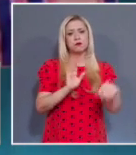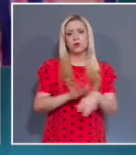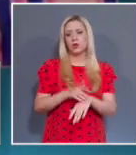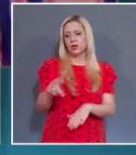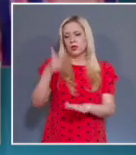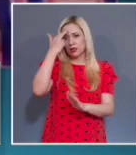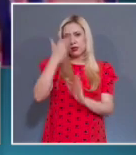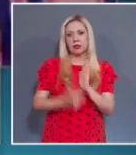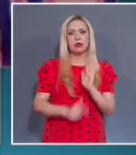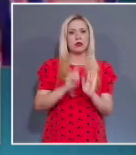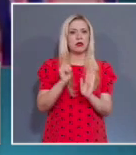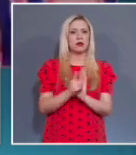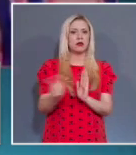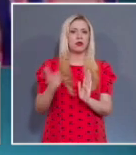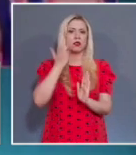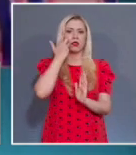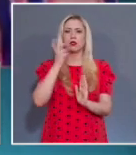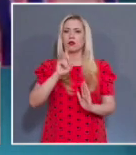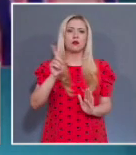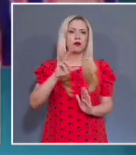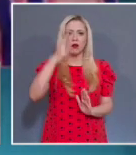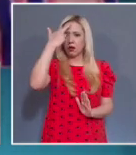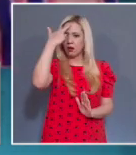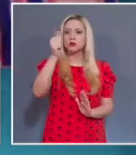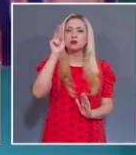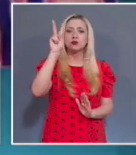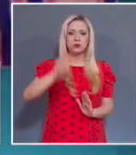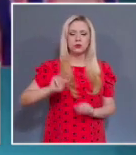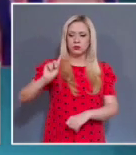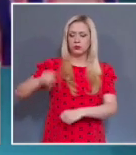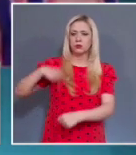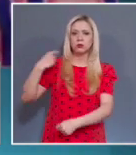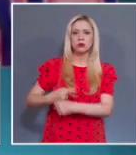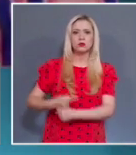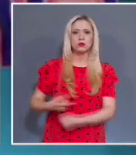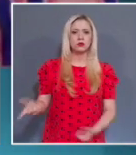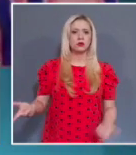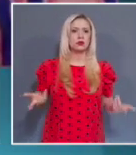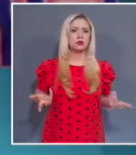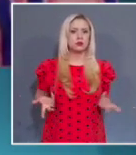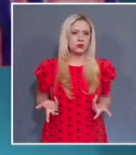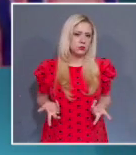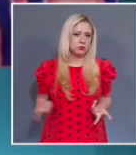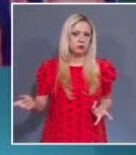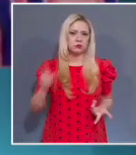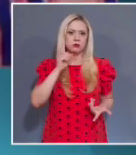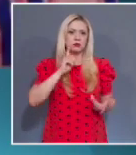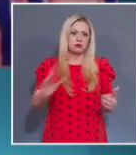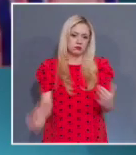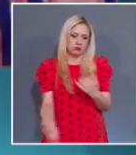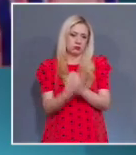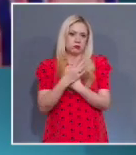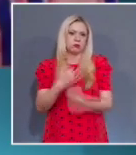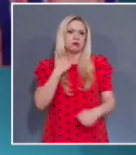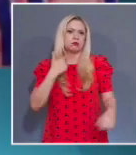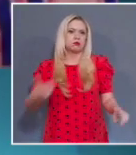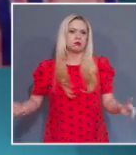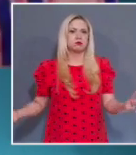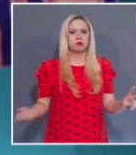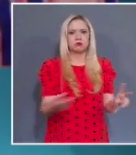juicio de amparo directo, que es donde tenemos más confianza y creemos que se debe